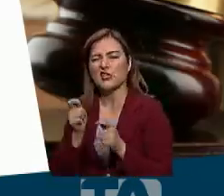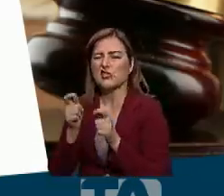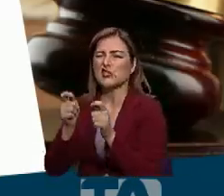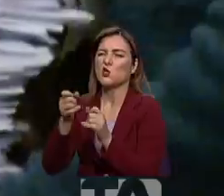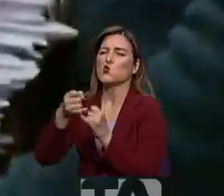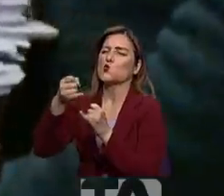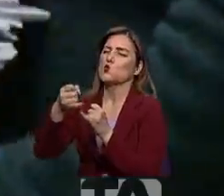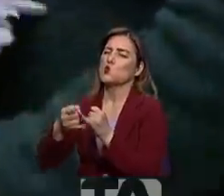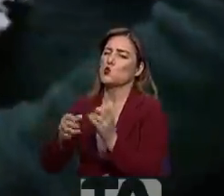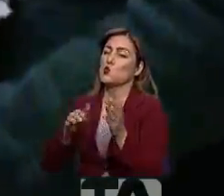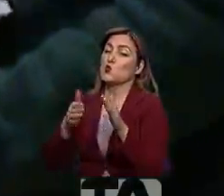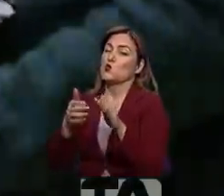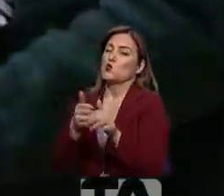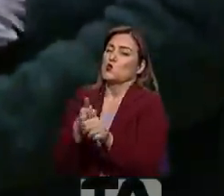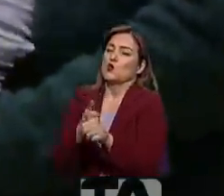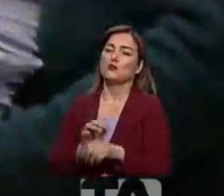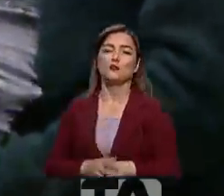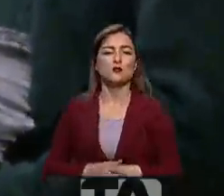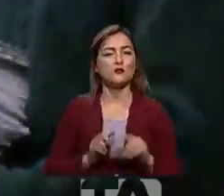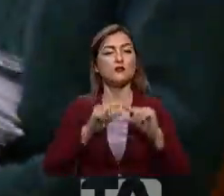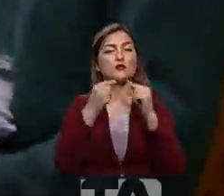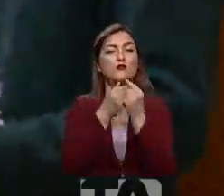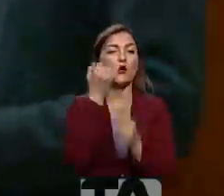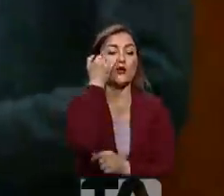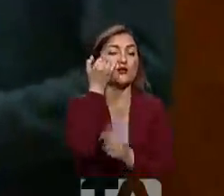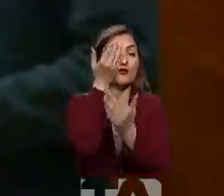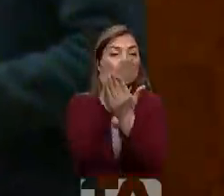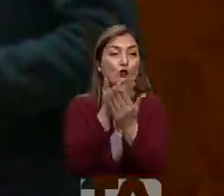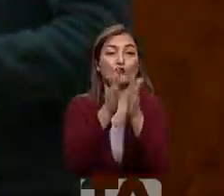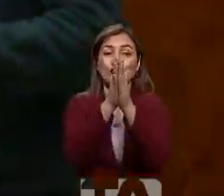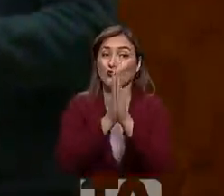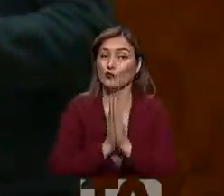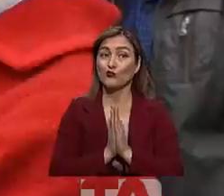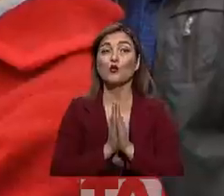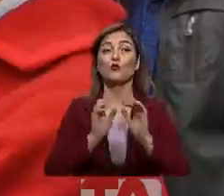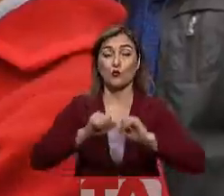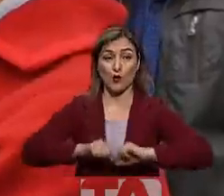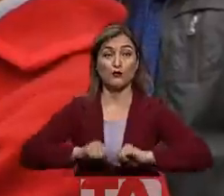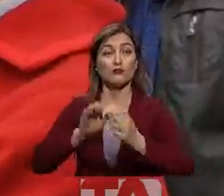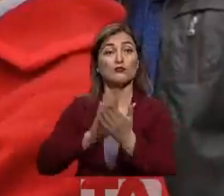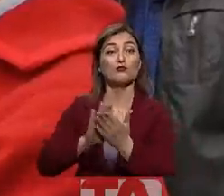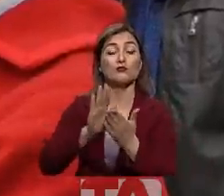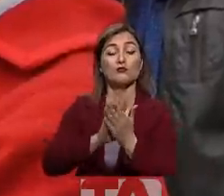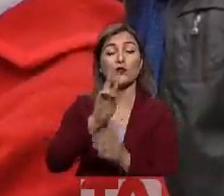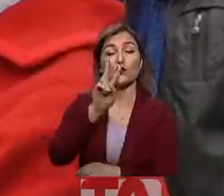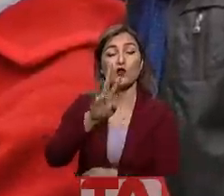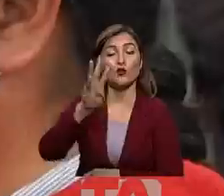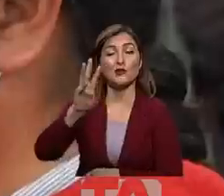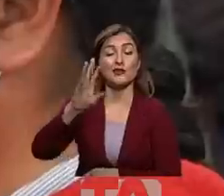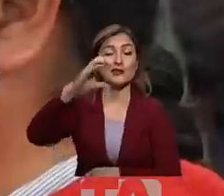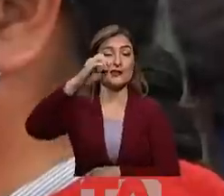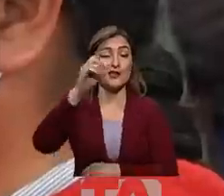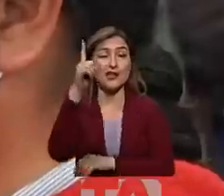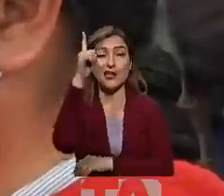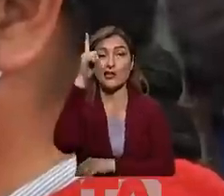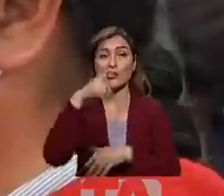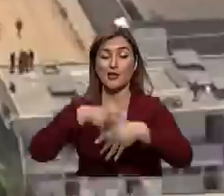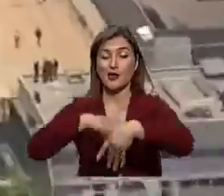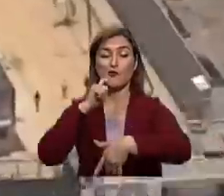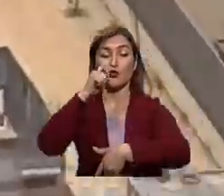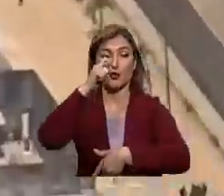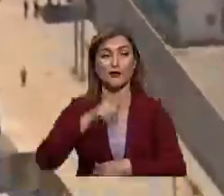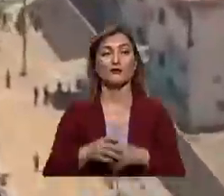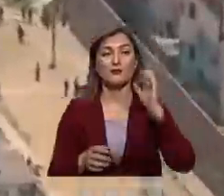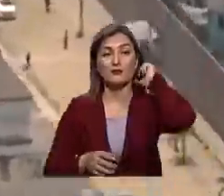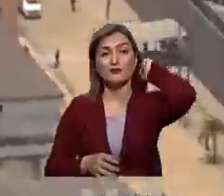cáncer terminal. El movimiento indígena ha presentado la solicitud para que se conceda la amnistía a 260 líderes y manifestantes.